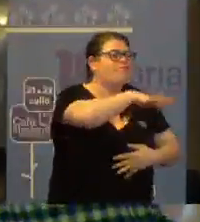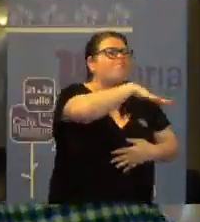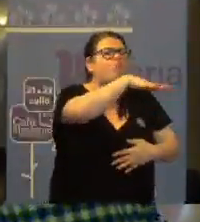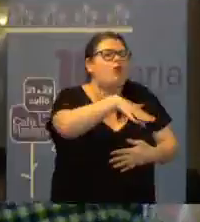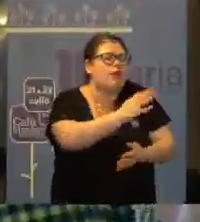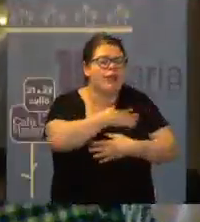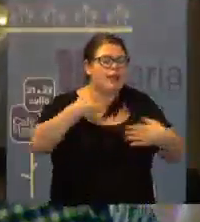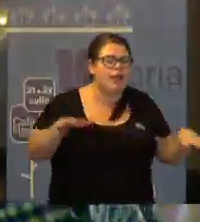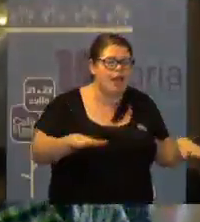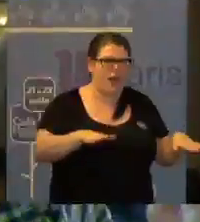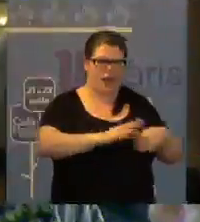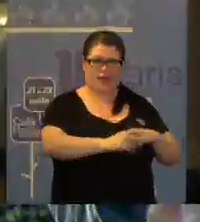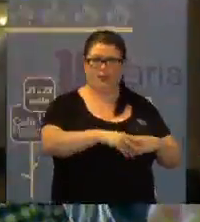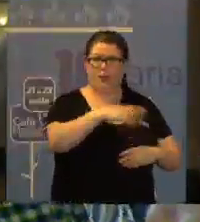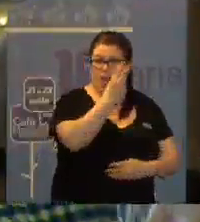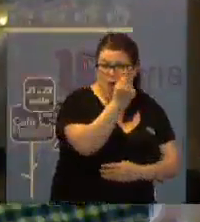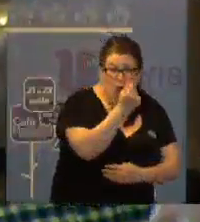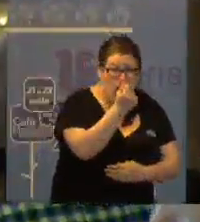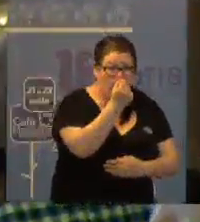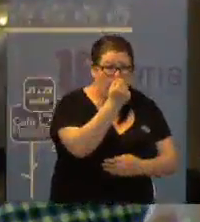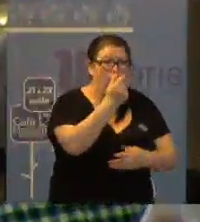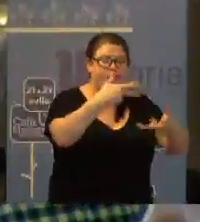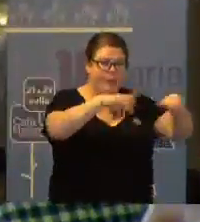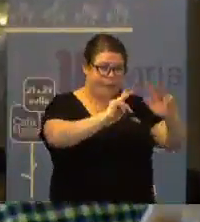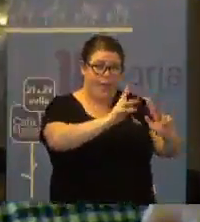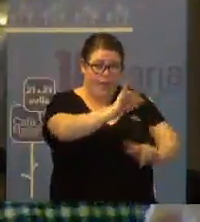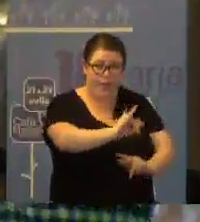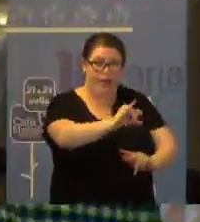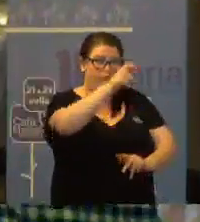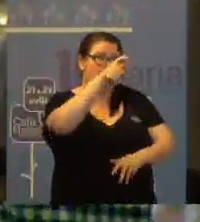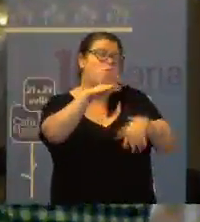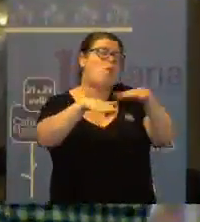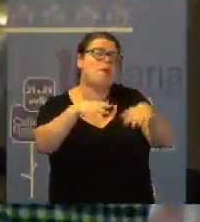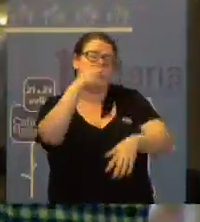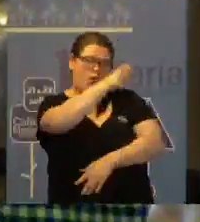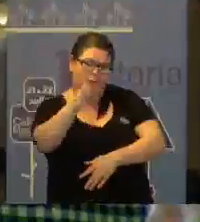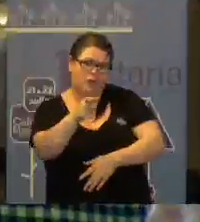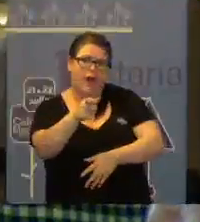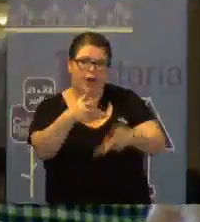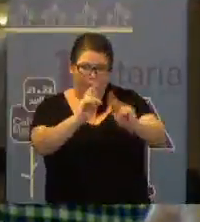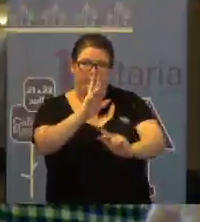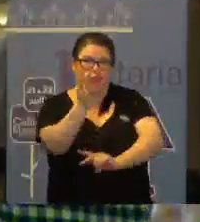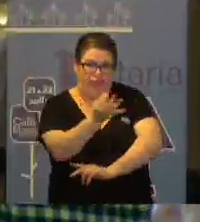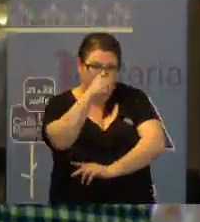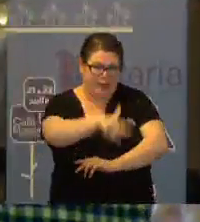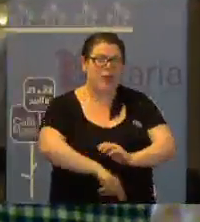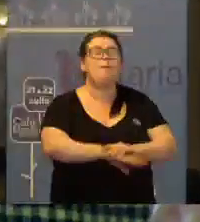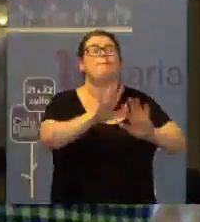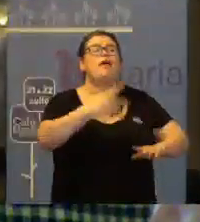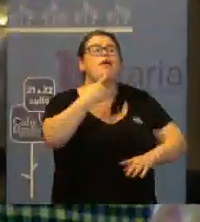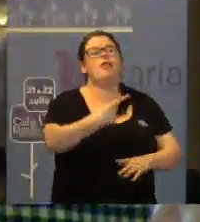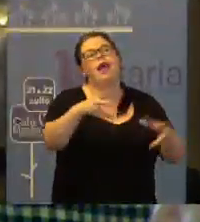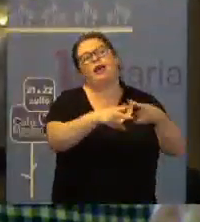de movimentos de capital ten que haber liberdade de movimento de persoas. Pero temos que ser capaces de ofrecerle á sociedade